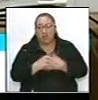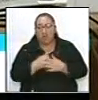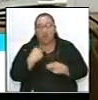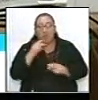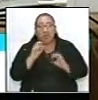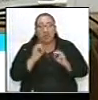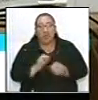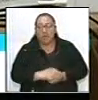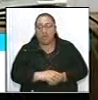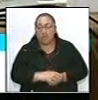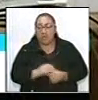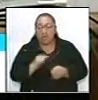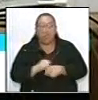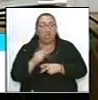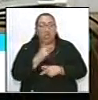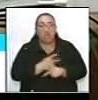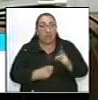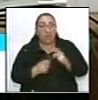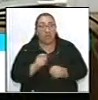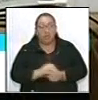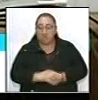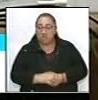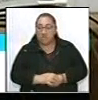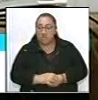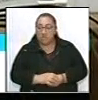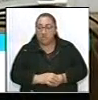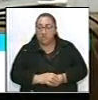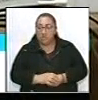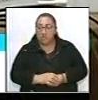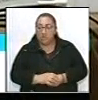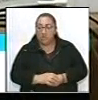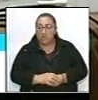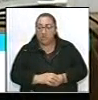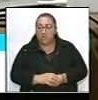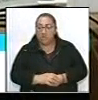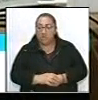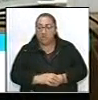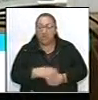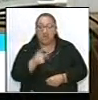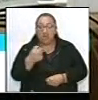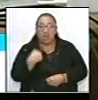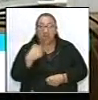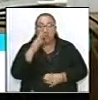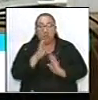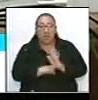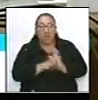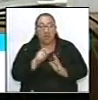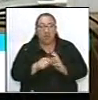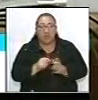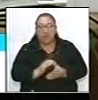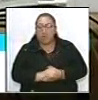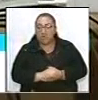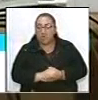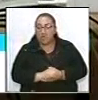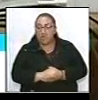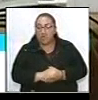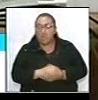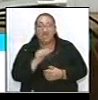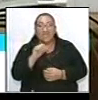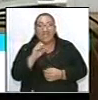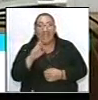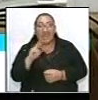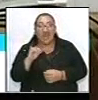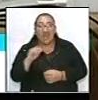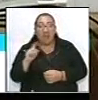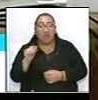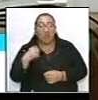riesgo la seguridad del sereno. Y eso evitó tener tantos serenos agredidos, porque antes de implementar